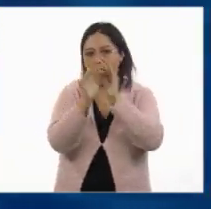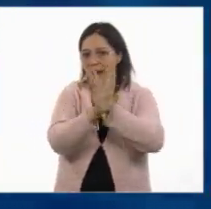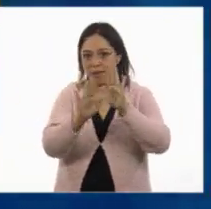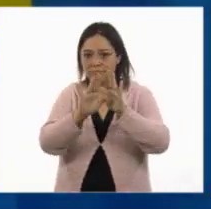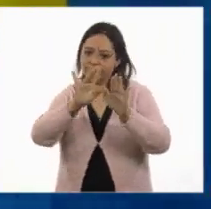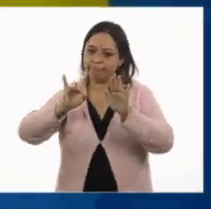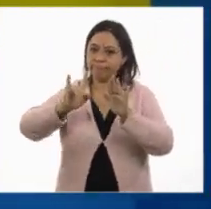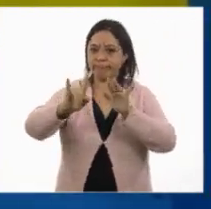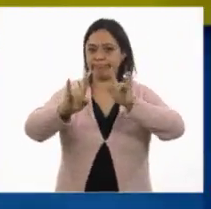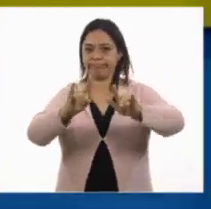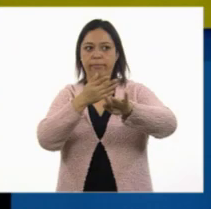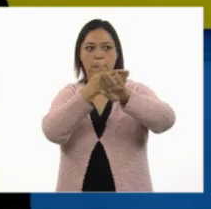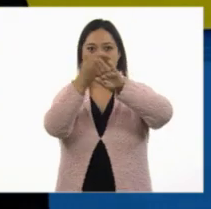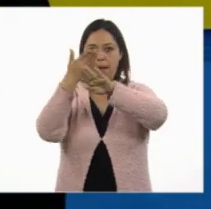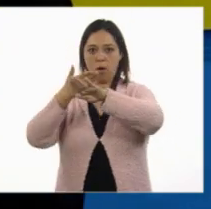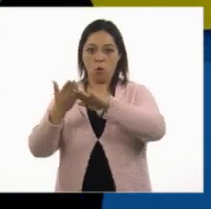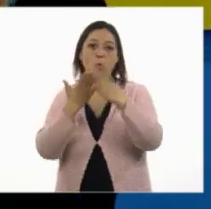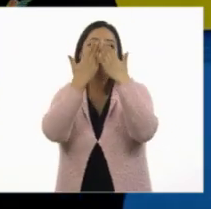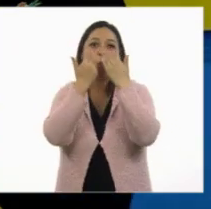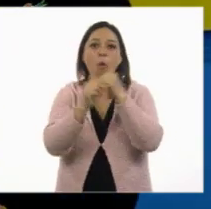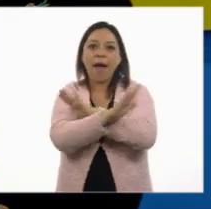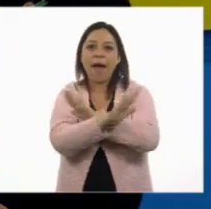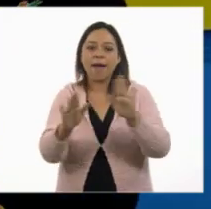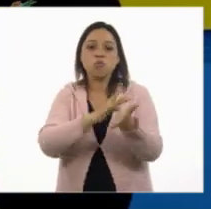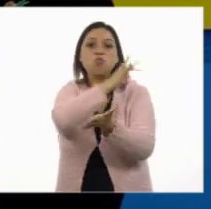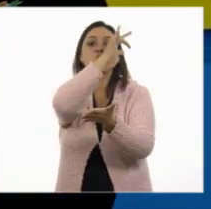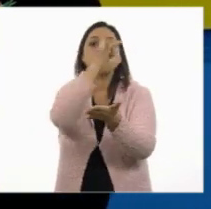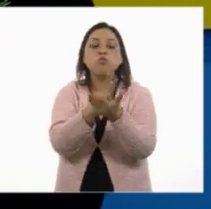¿Por qué? Los únicos que tienen son